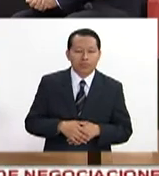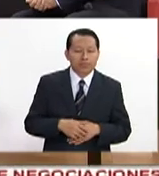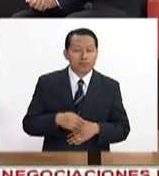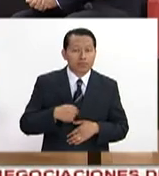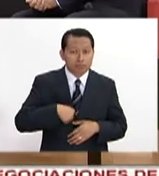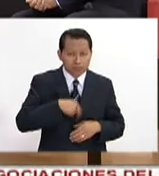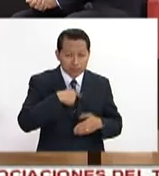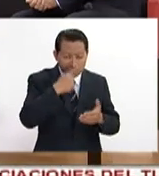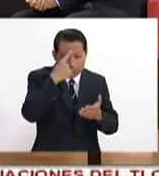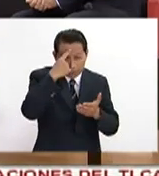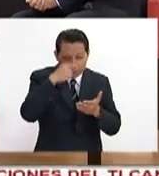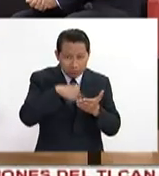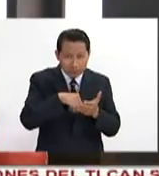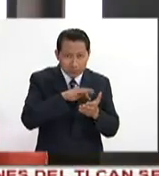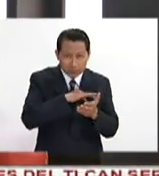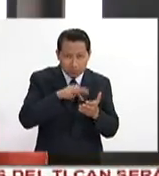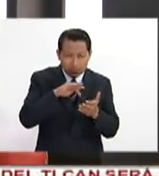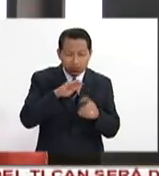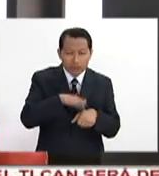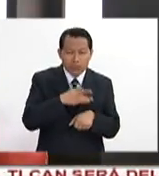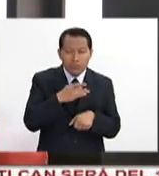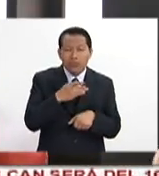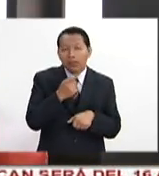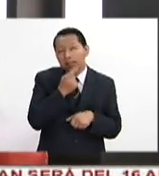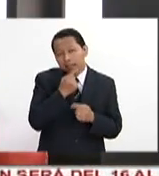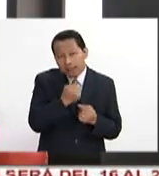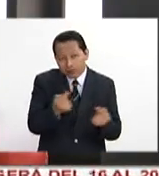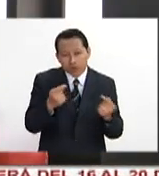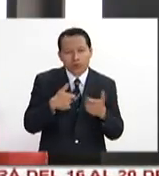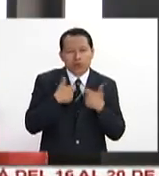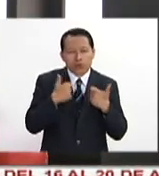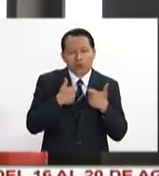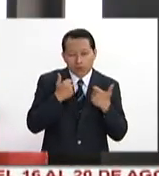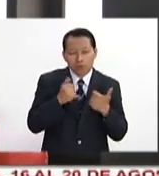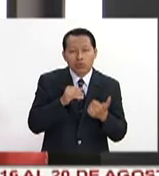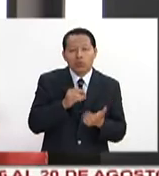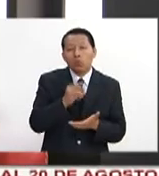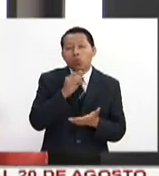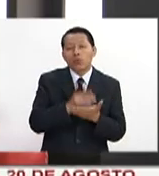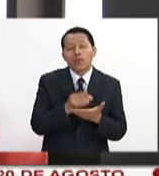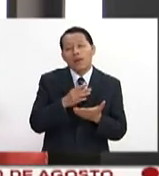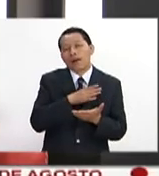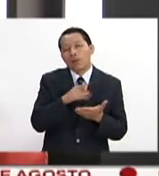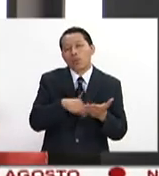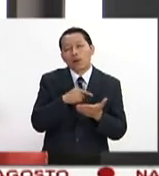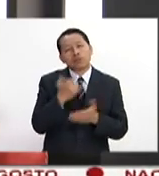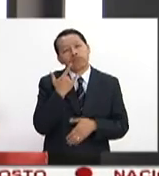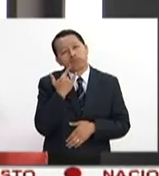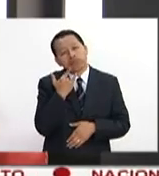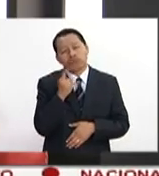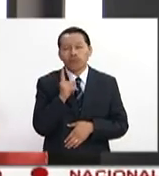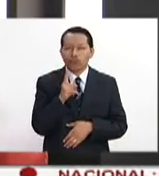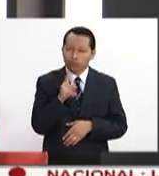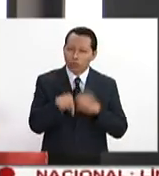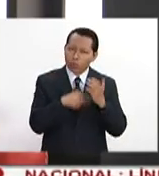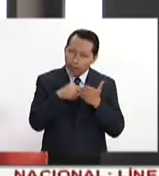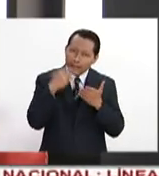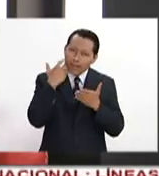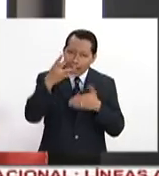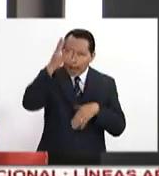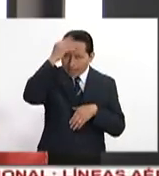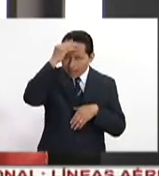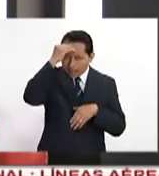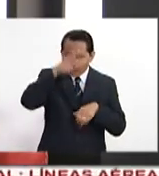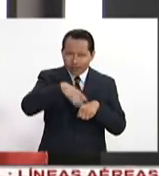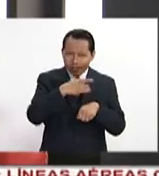que las niñas y los niños y adolescentes precisamente buscan espacios no nada más de entretenimiento, también buscan espacios donde puedan aprender. Sabemos